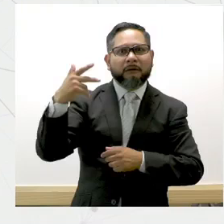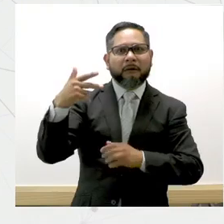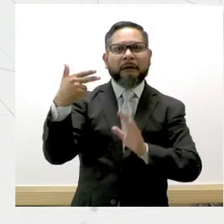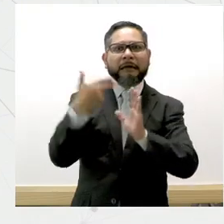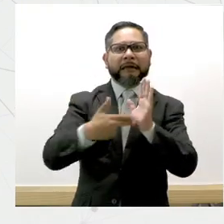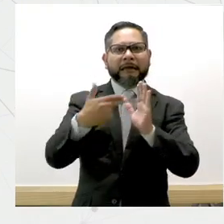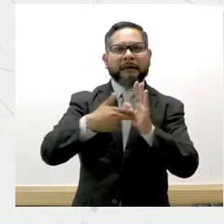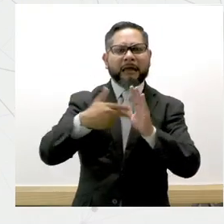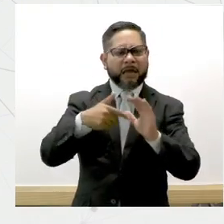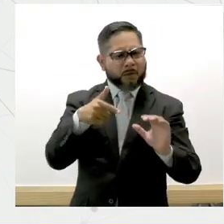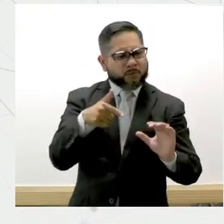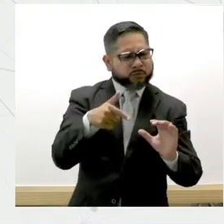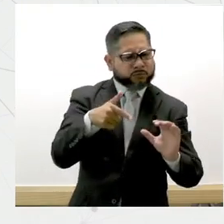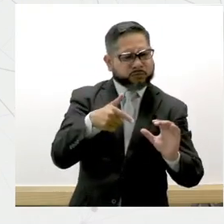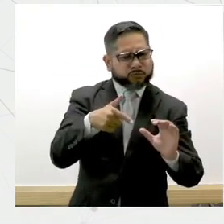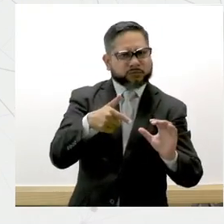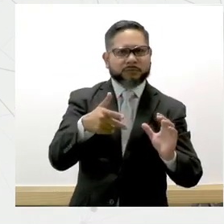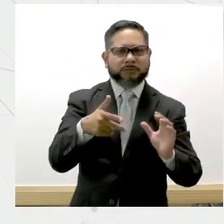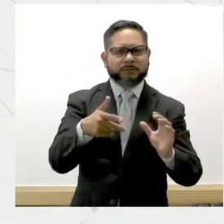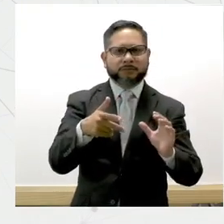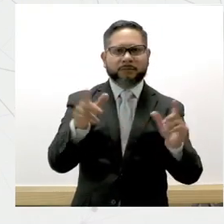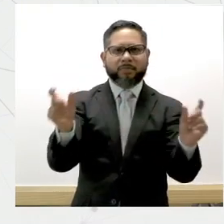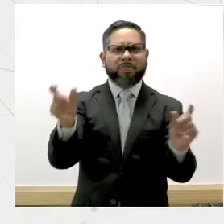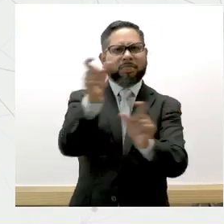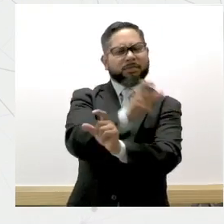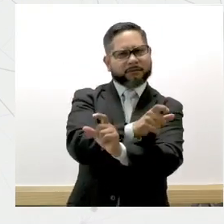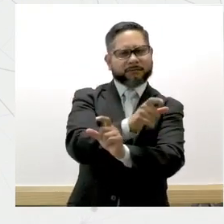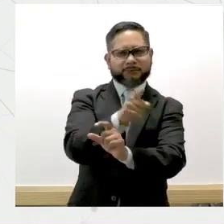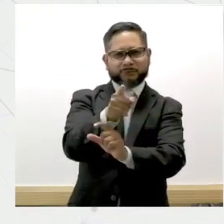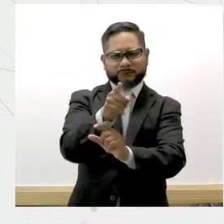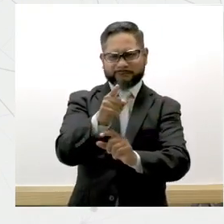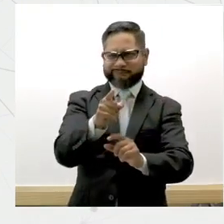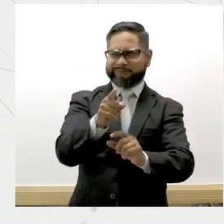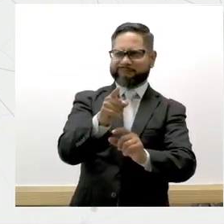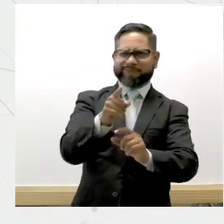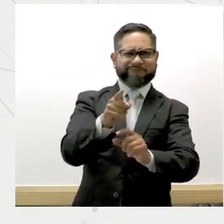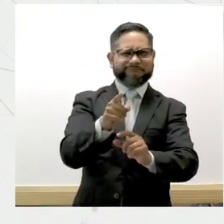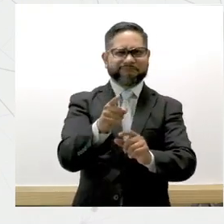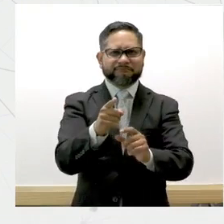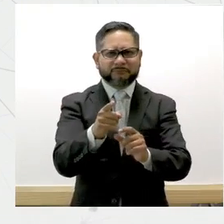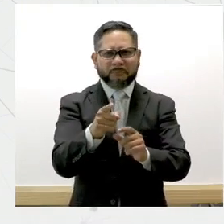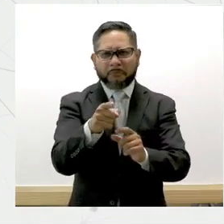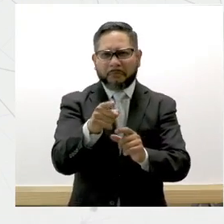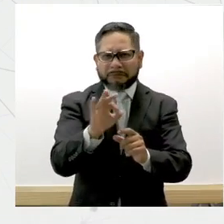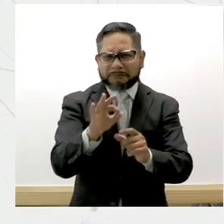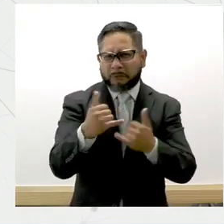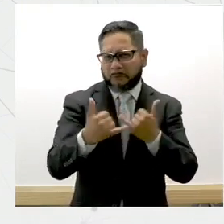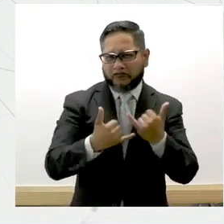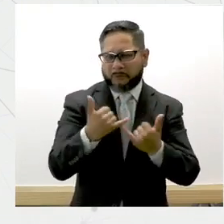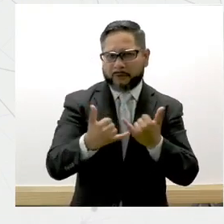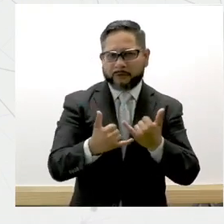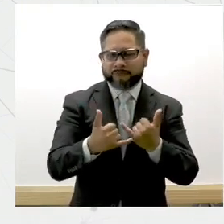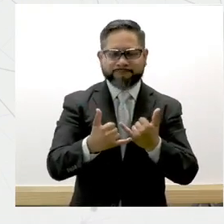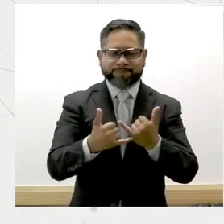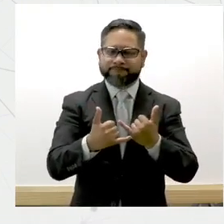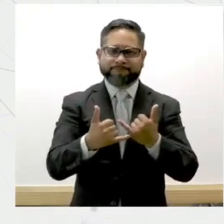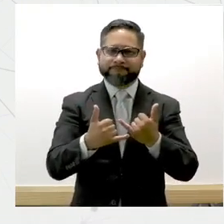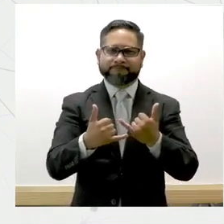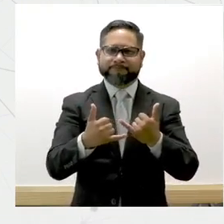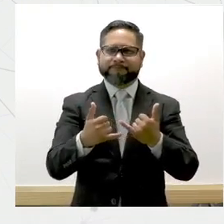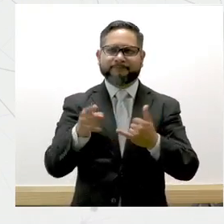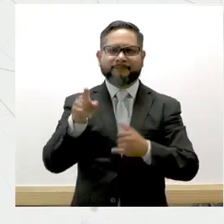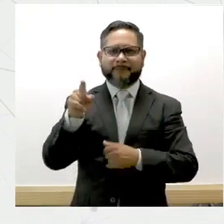herramientas como puede ser un taladro. Claro, esto que puede parecer una broma, al final puede conducir, ¿no?,